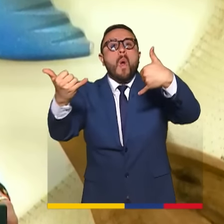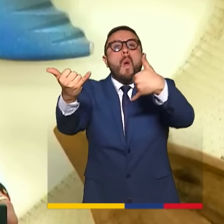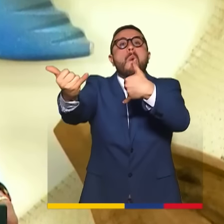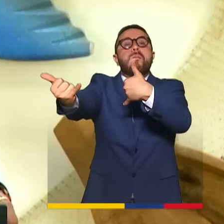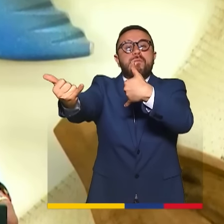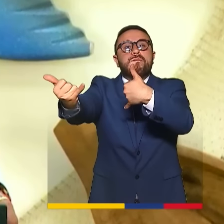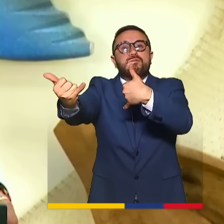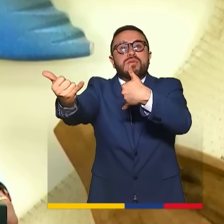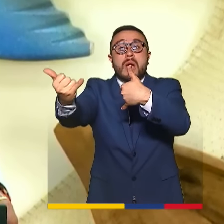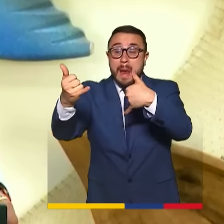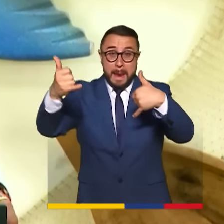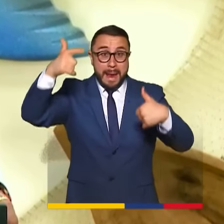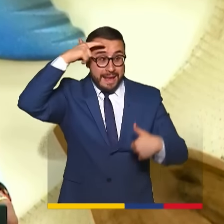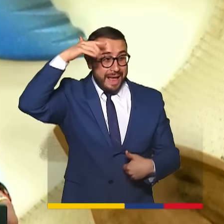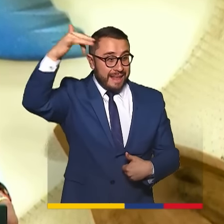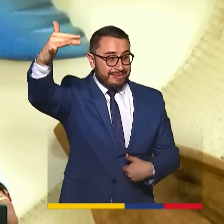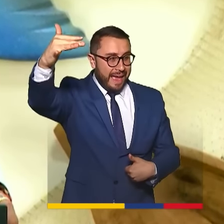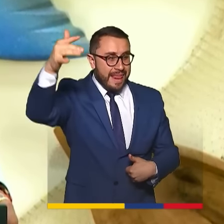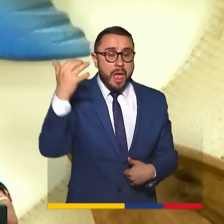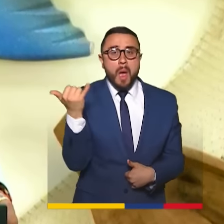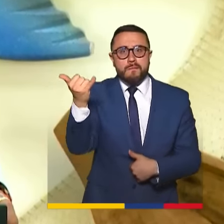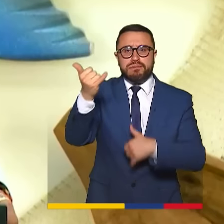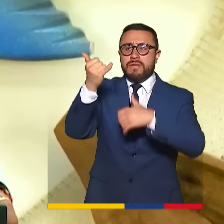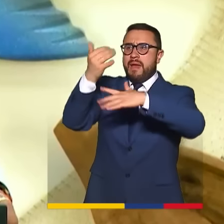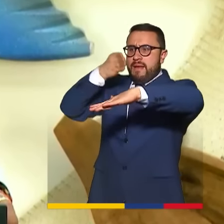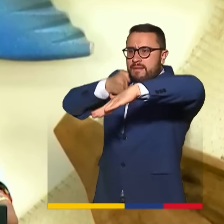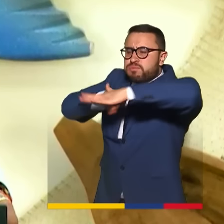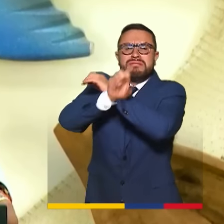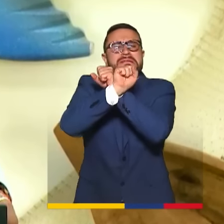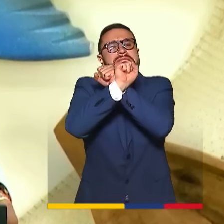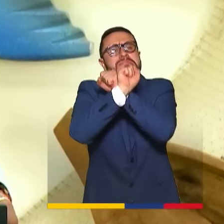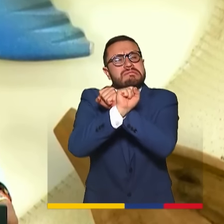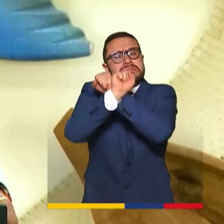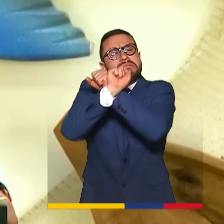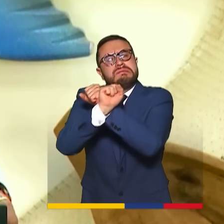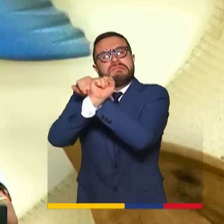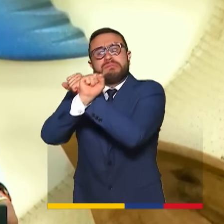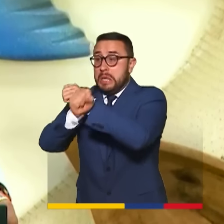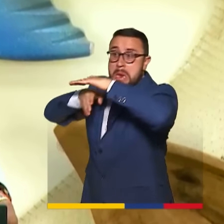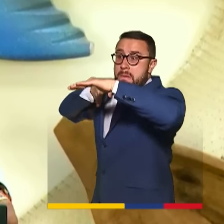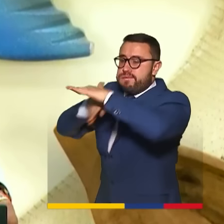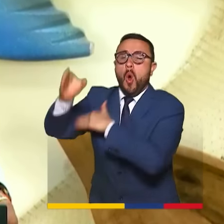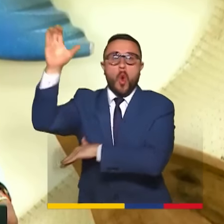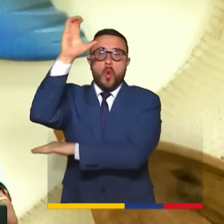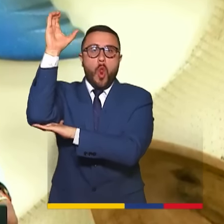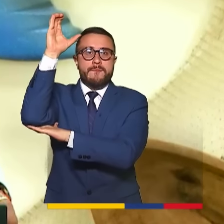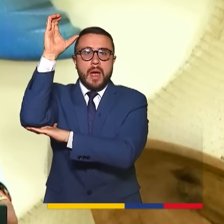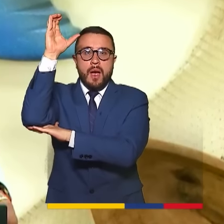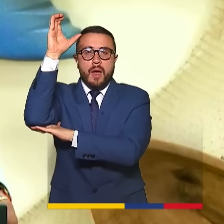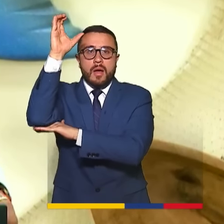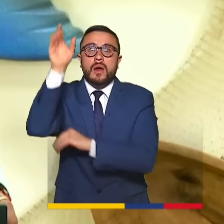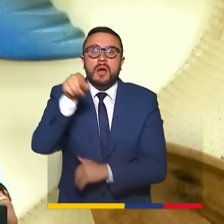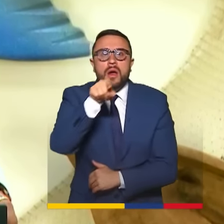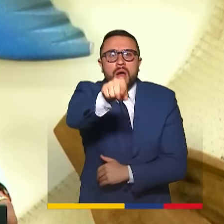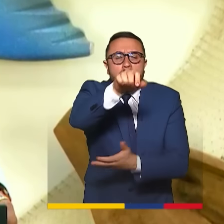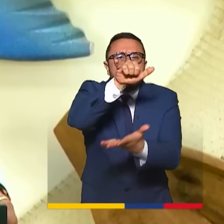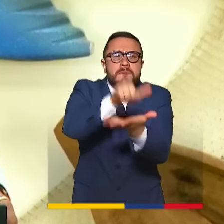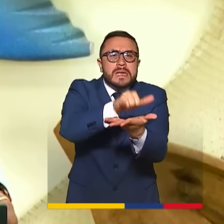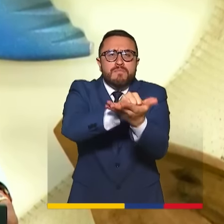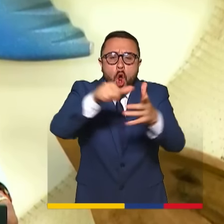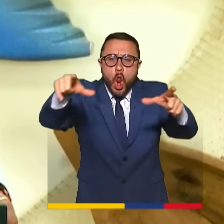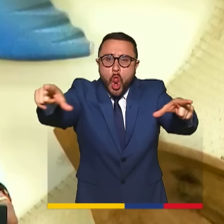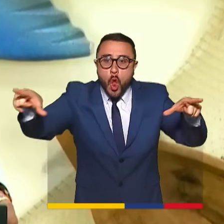la entrada de los esclavos a Colombia, y llegó a los lugares donde un